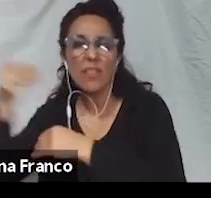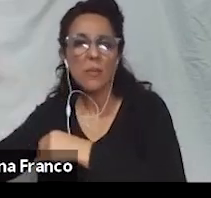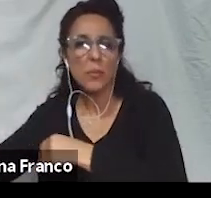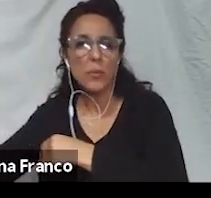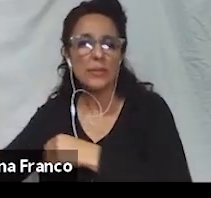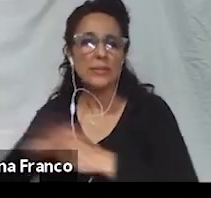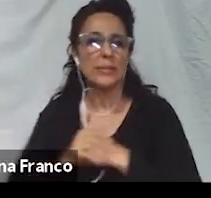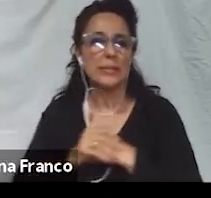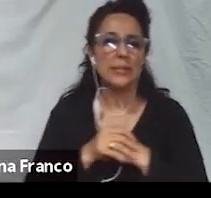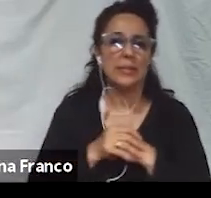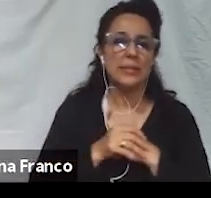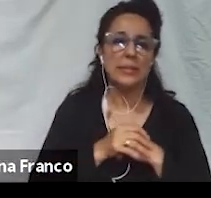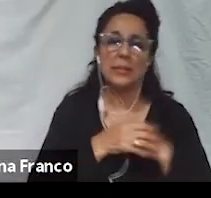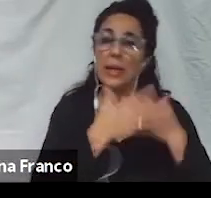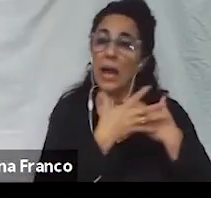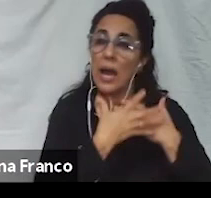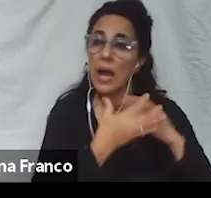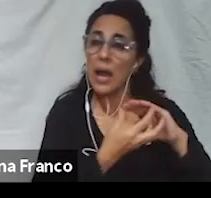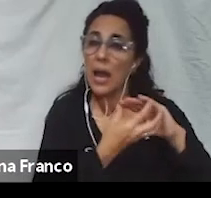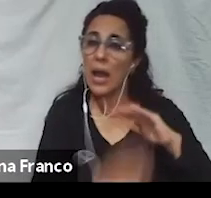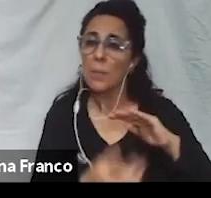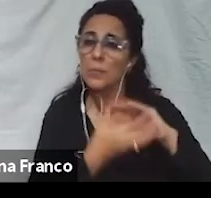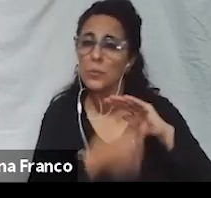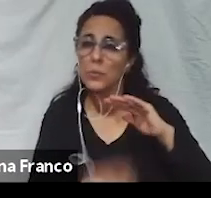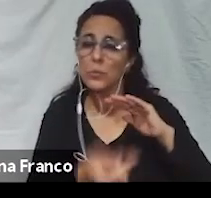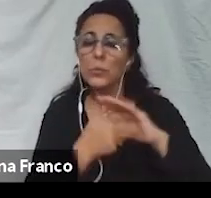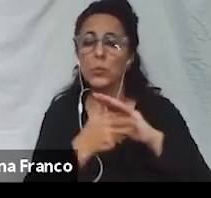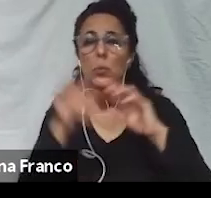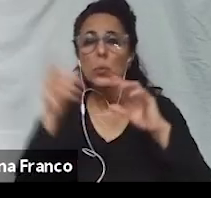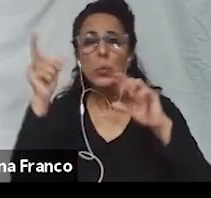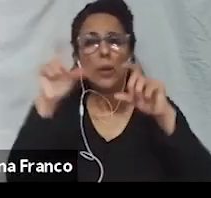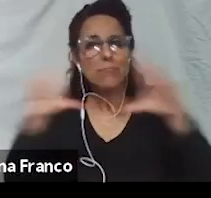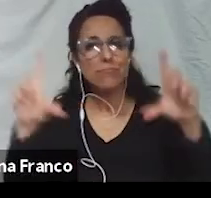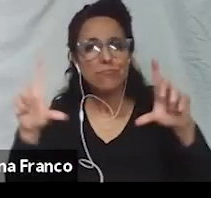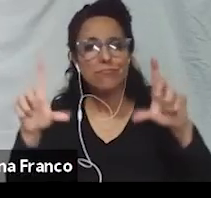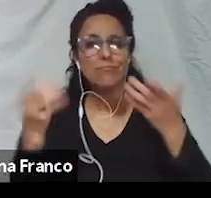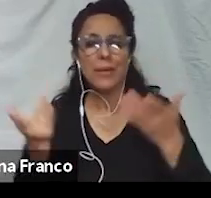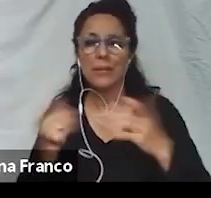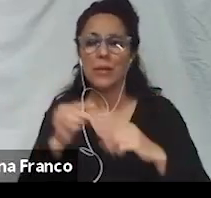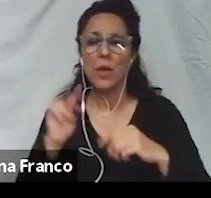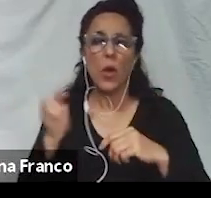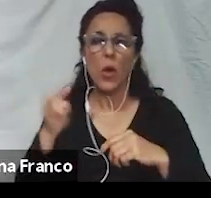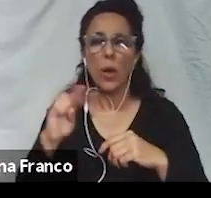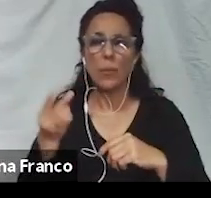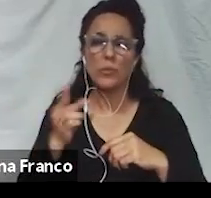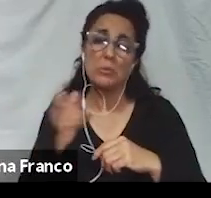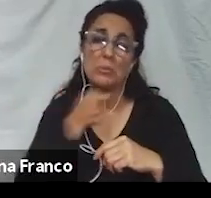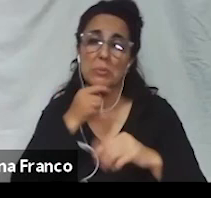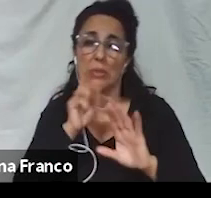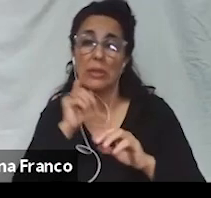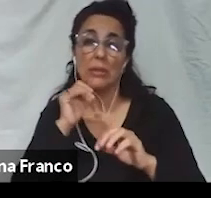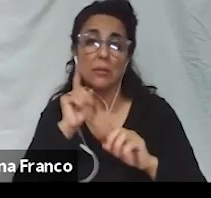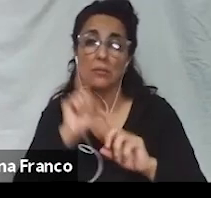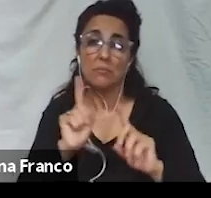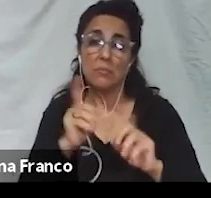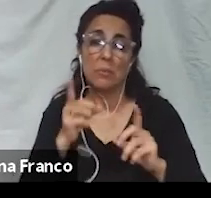Capturas de pantalla. Cuando estuvimos haciendo esto con Josías nos pareció que esto no era opcional, sino que era algo